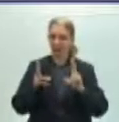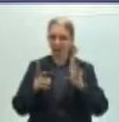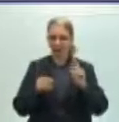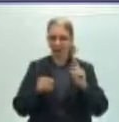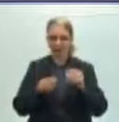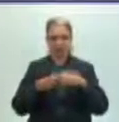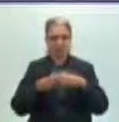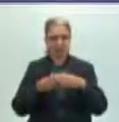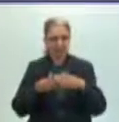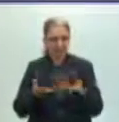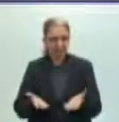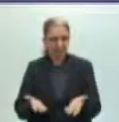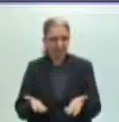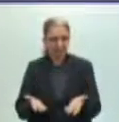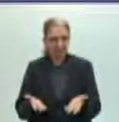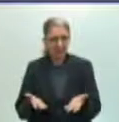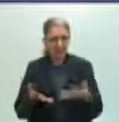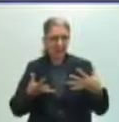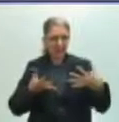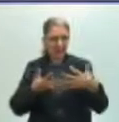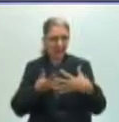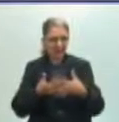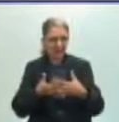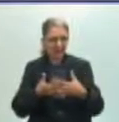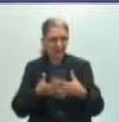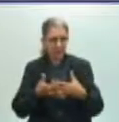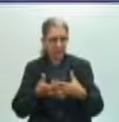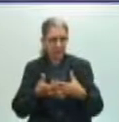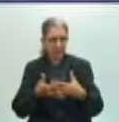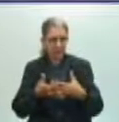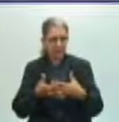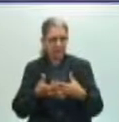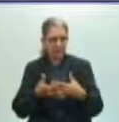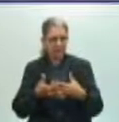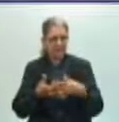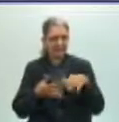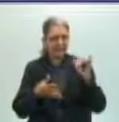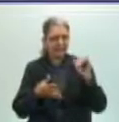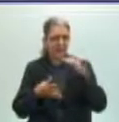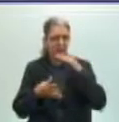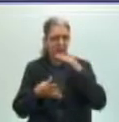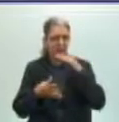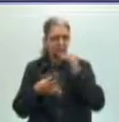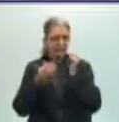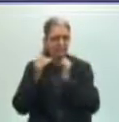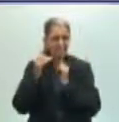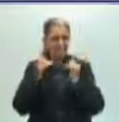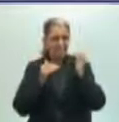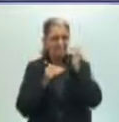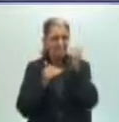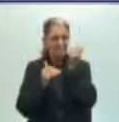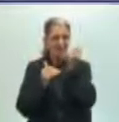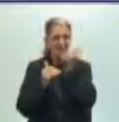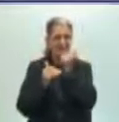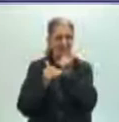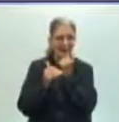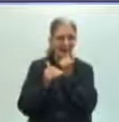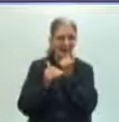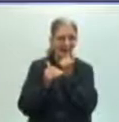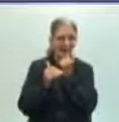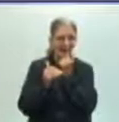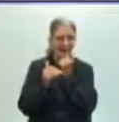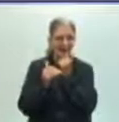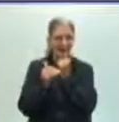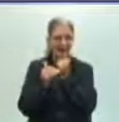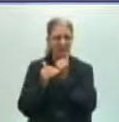de Granma? Y si la relación es de que el equipo de Industriales excede en 5